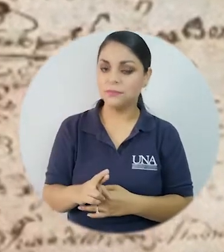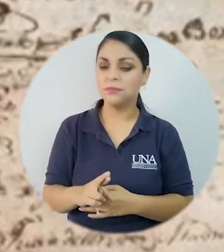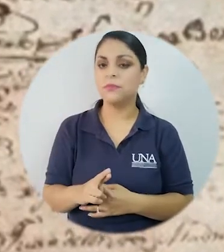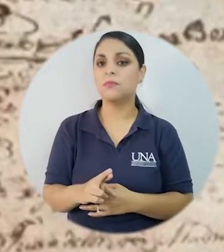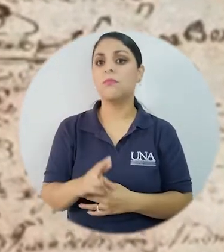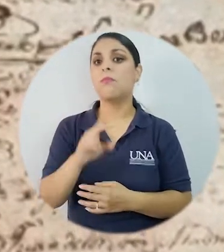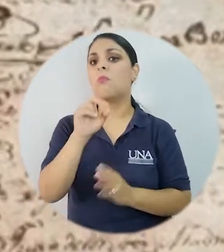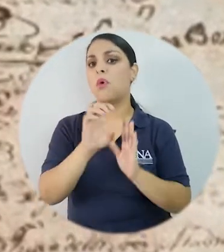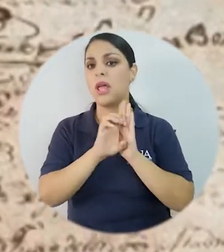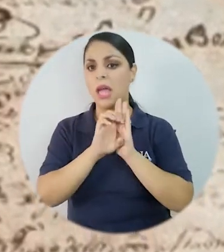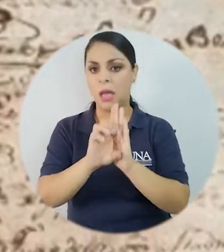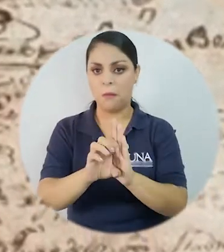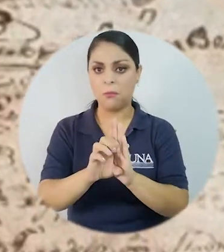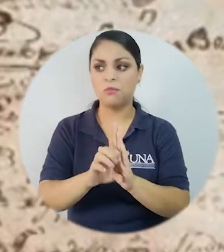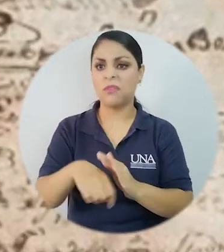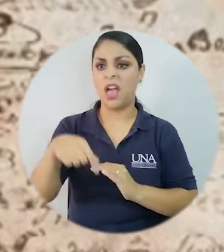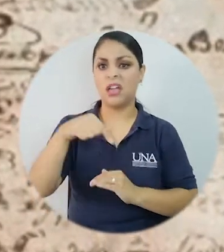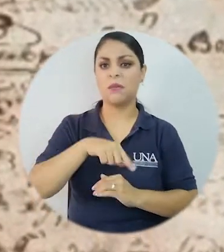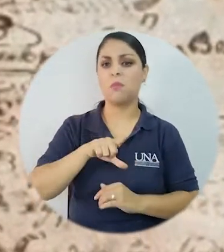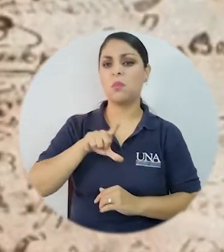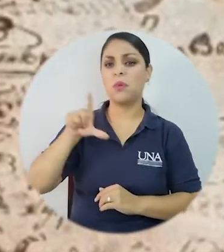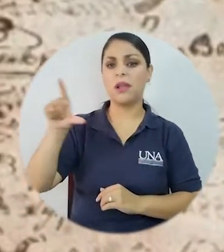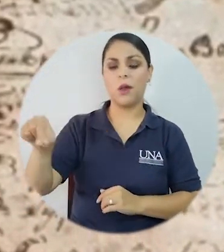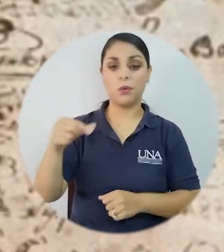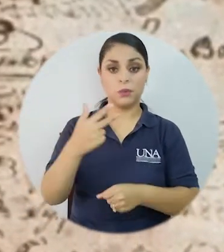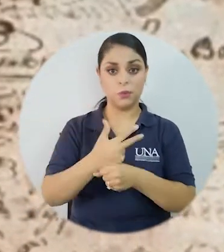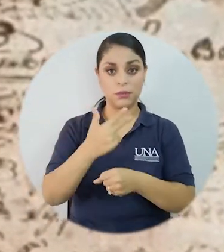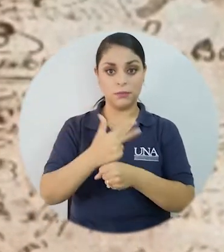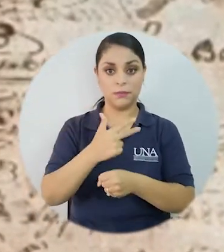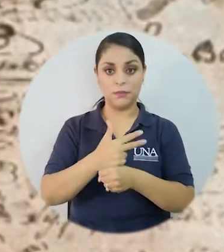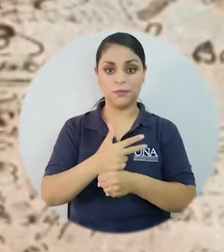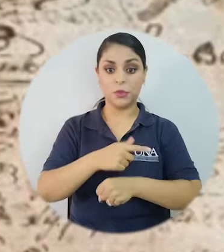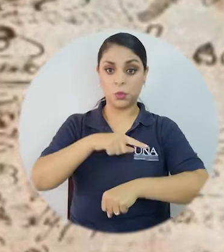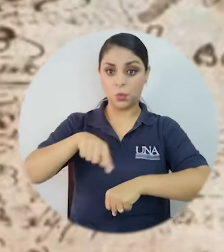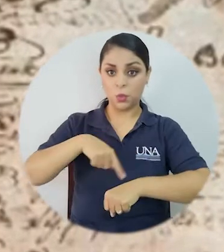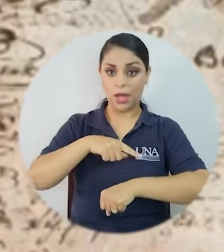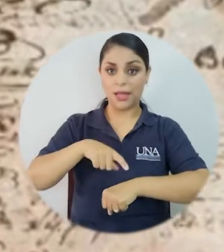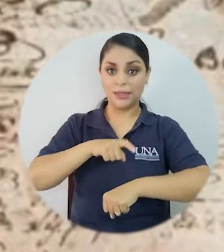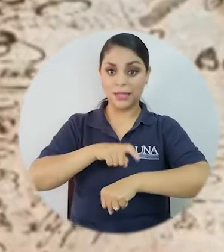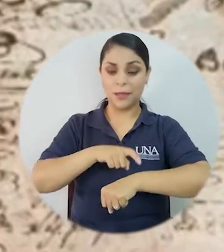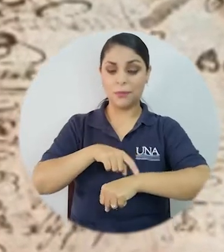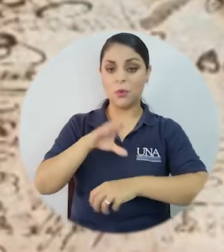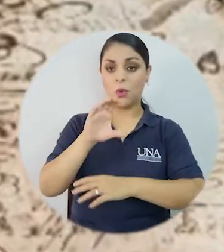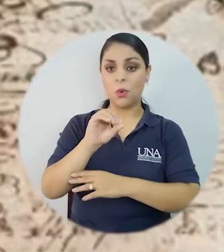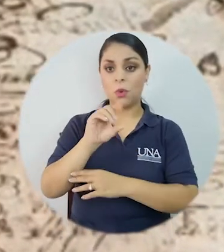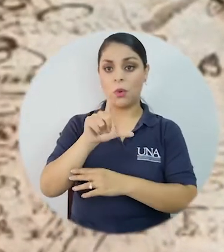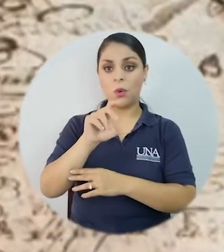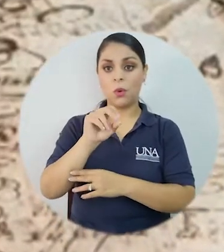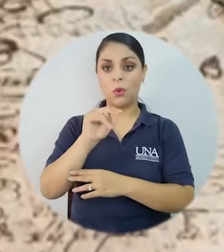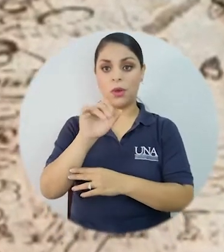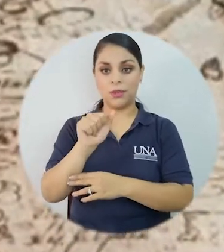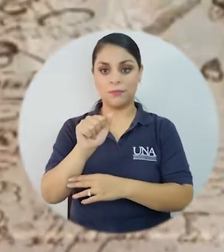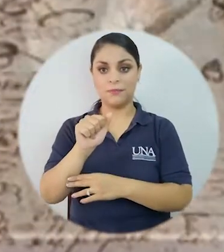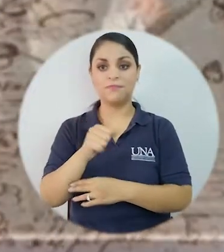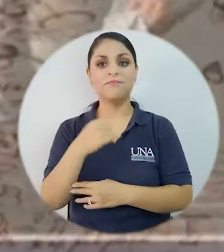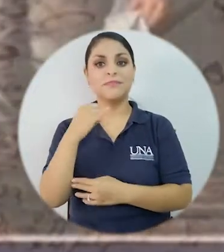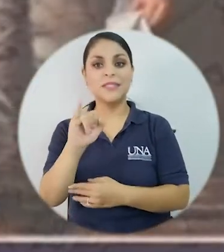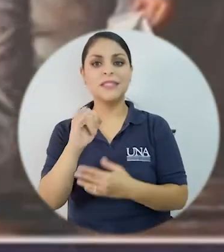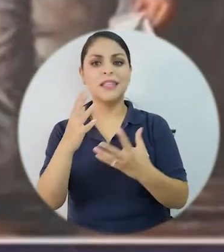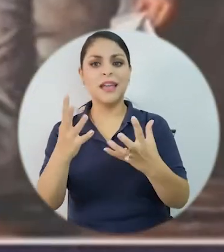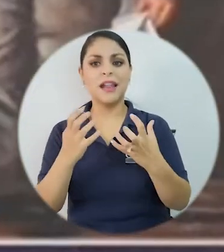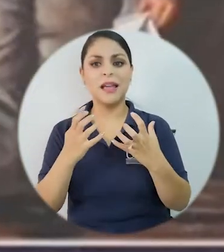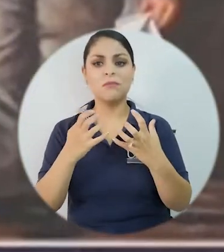estaba muy lejos de Guatemala, y durante la colonia, si quisiéramos pelearnos, digámoslo así, en una